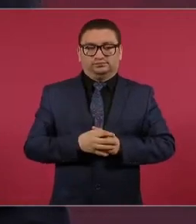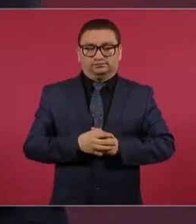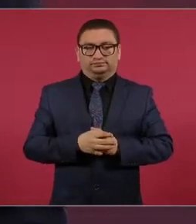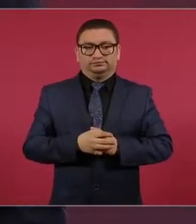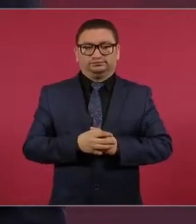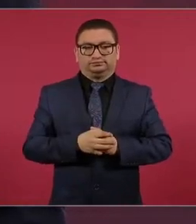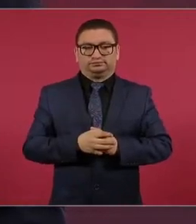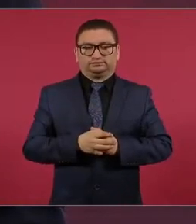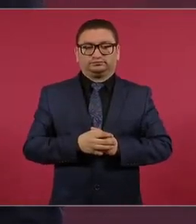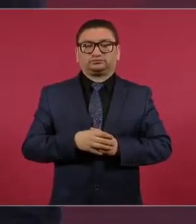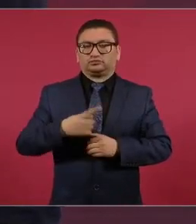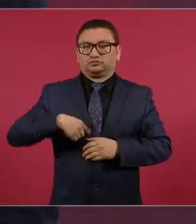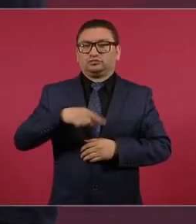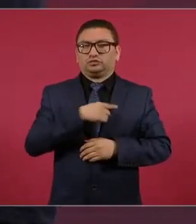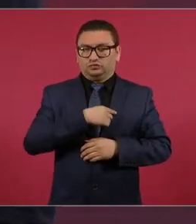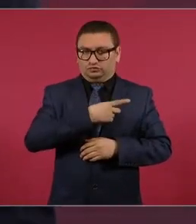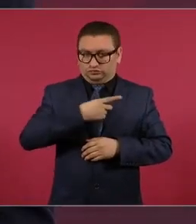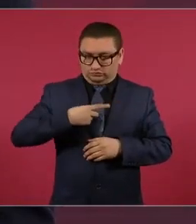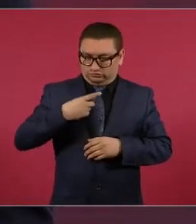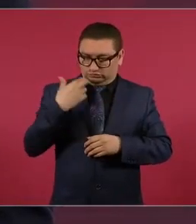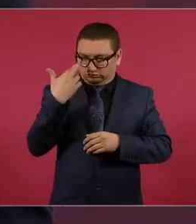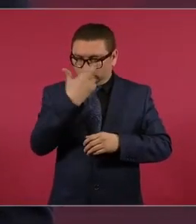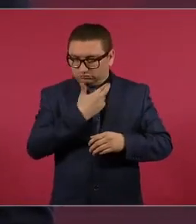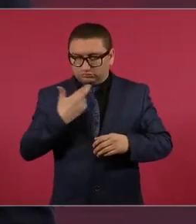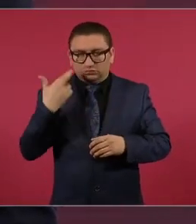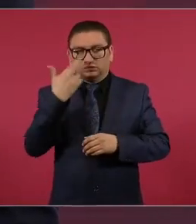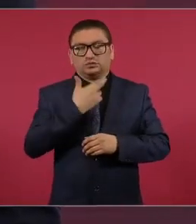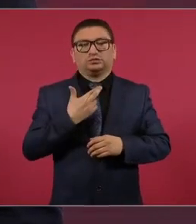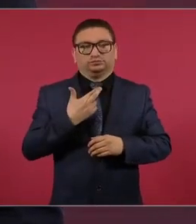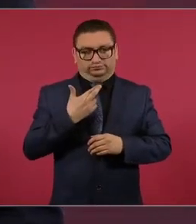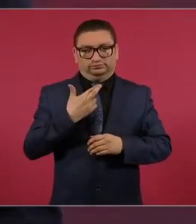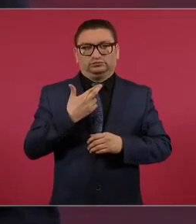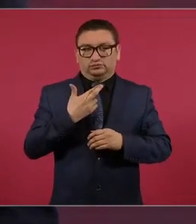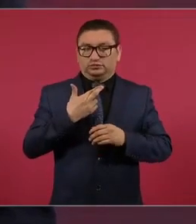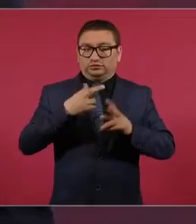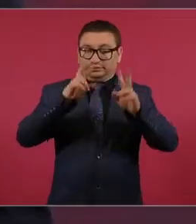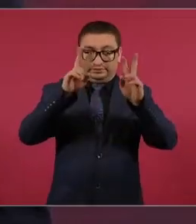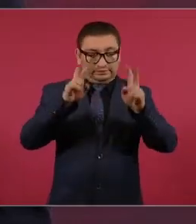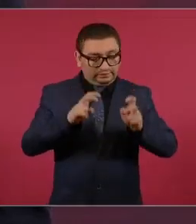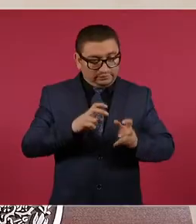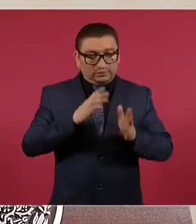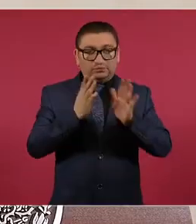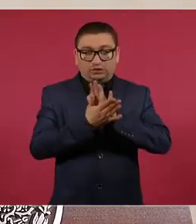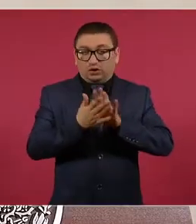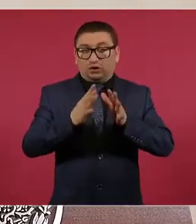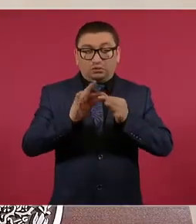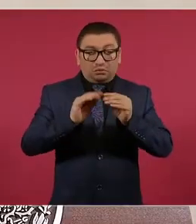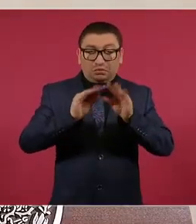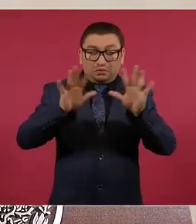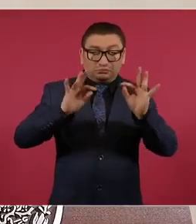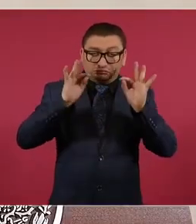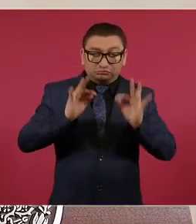este hay que revisar asuntos que no estén